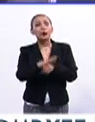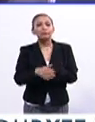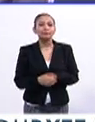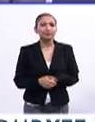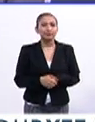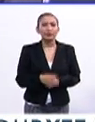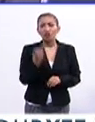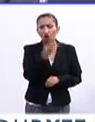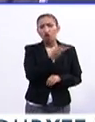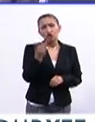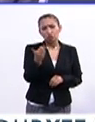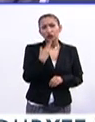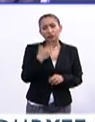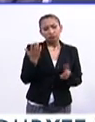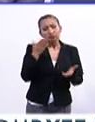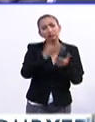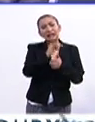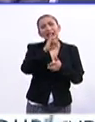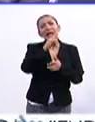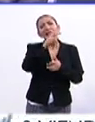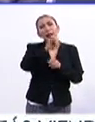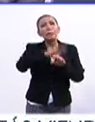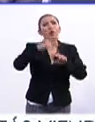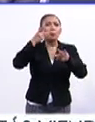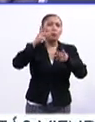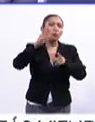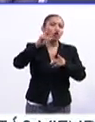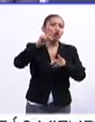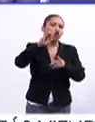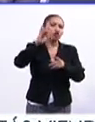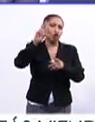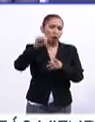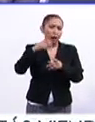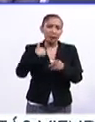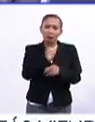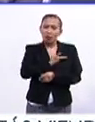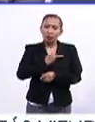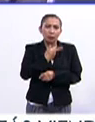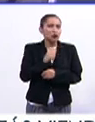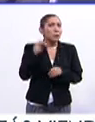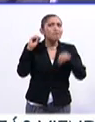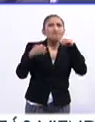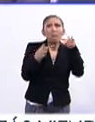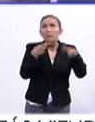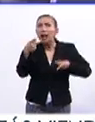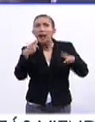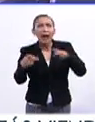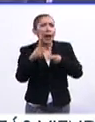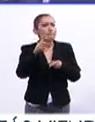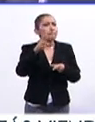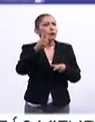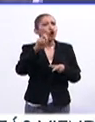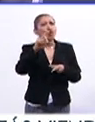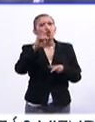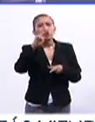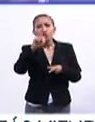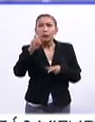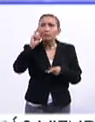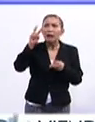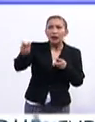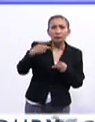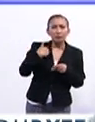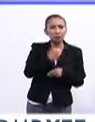a las dos entre ingeniería por la parte de producción que me encanta la producción espera también lo que hacen aquí en el estudio